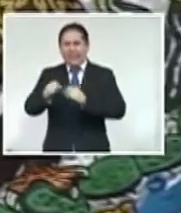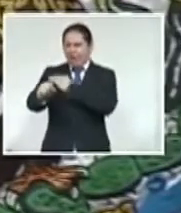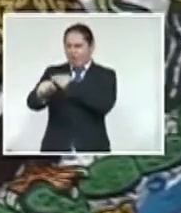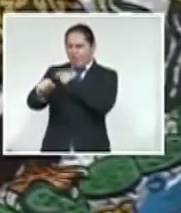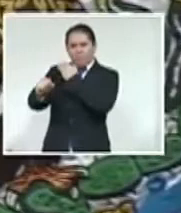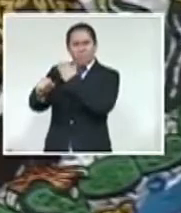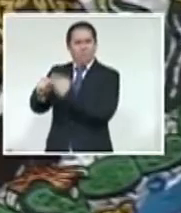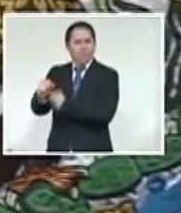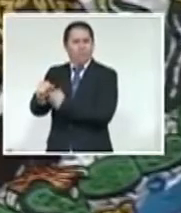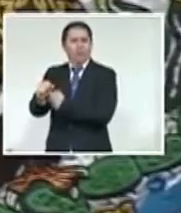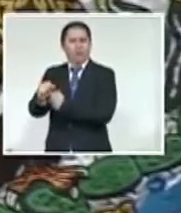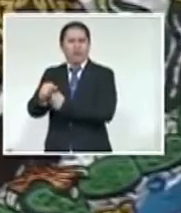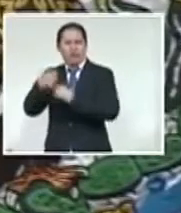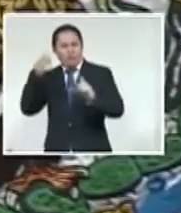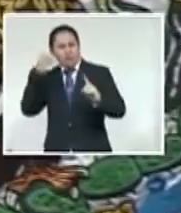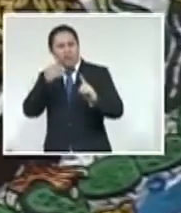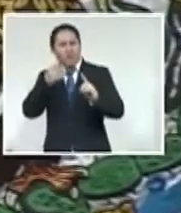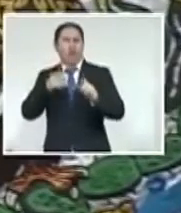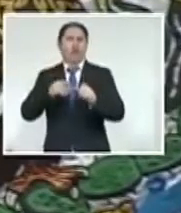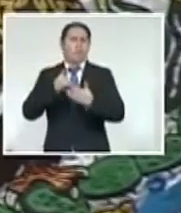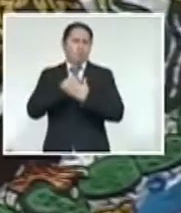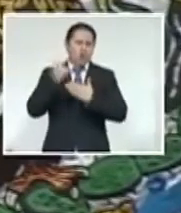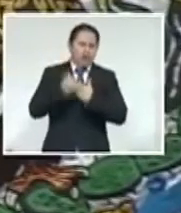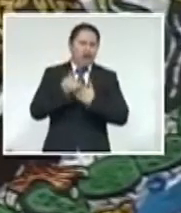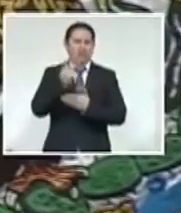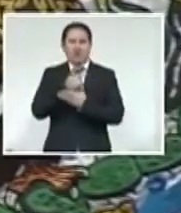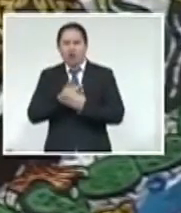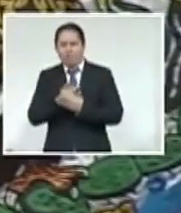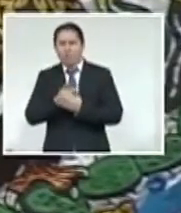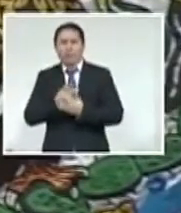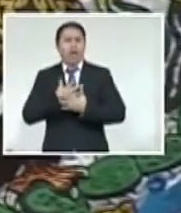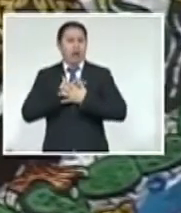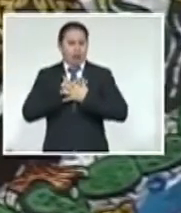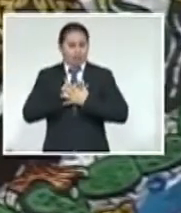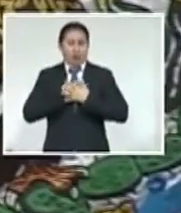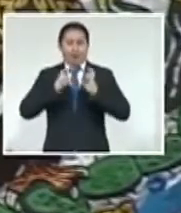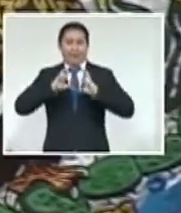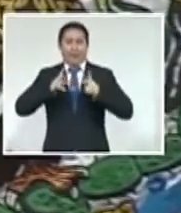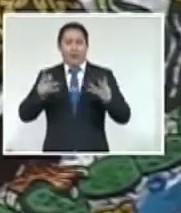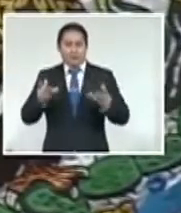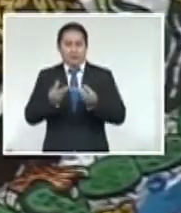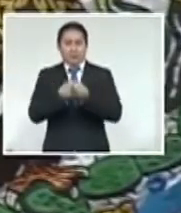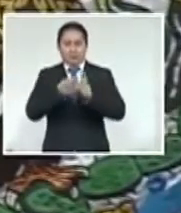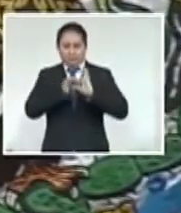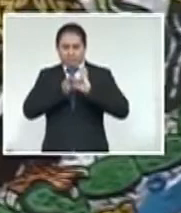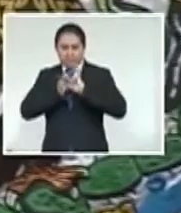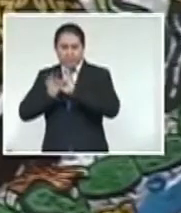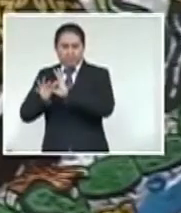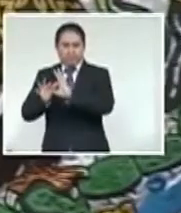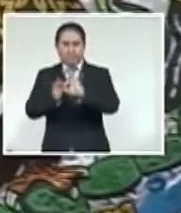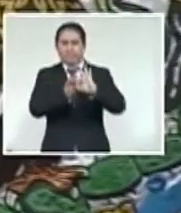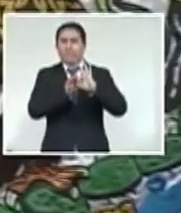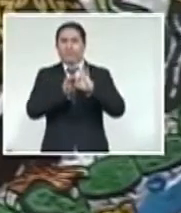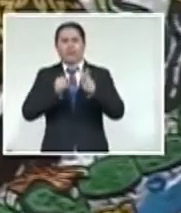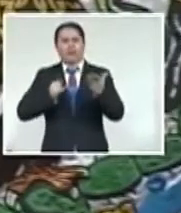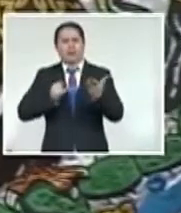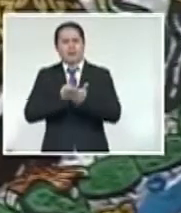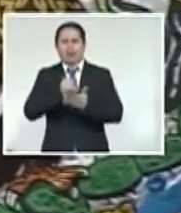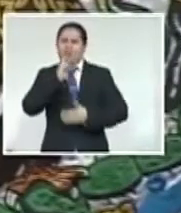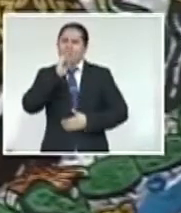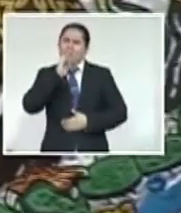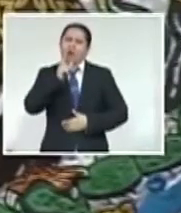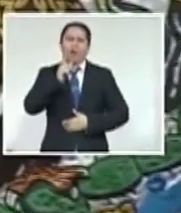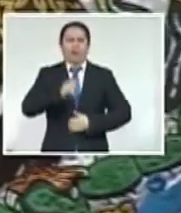luchando por nuestras metas y objetivos. Por amor a Chiapas, en unidad, hemos decidido mejorar